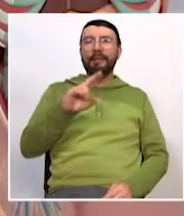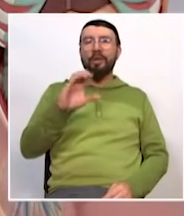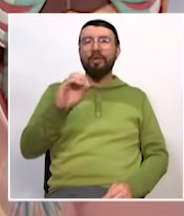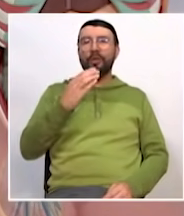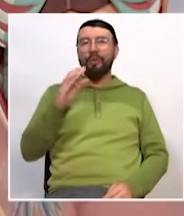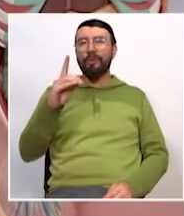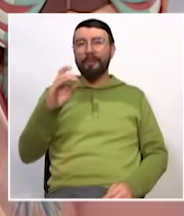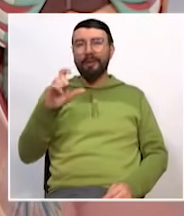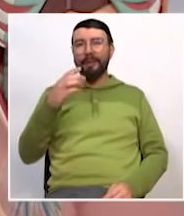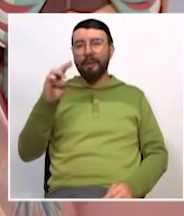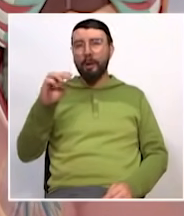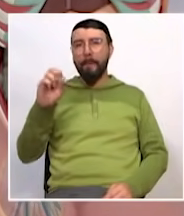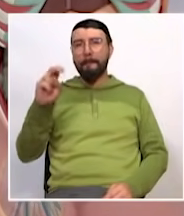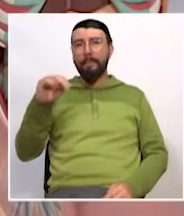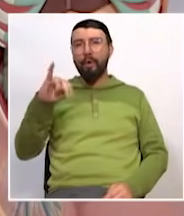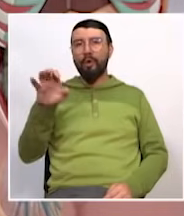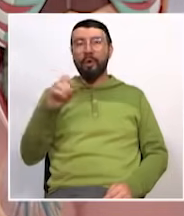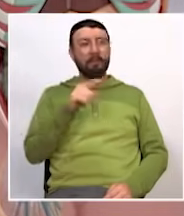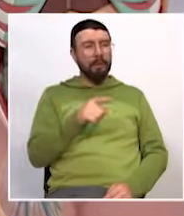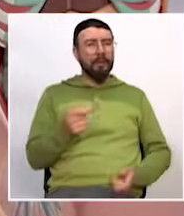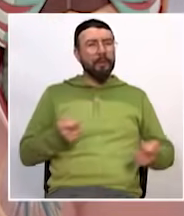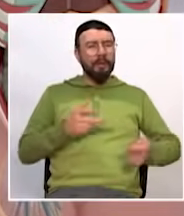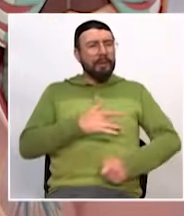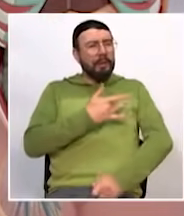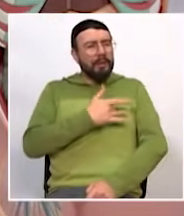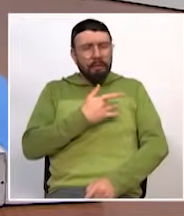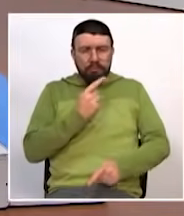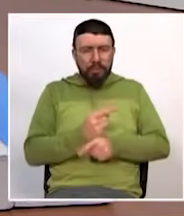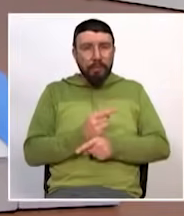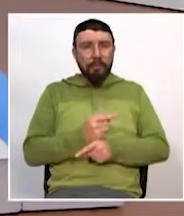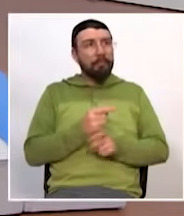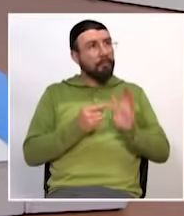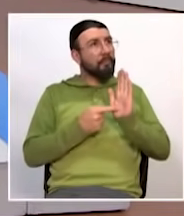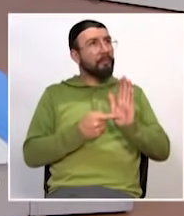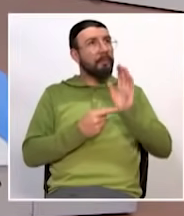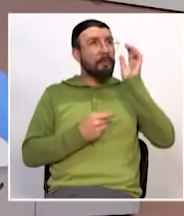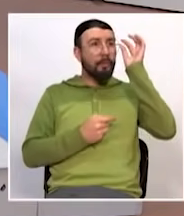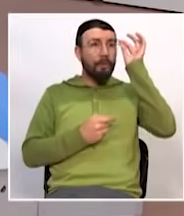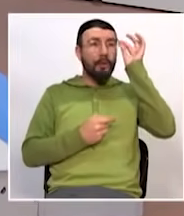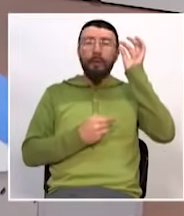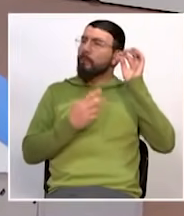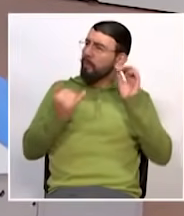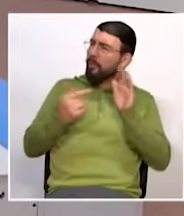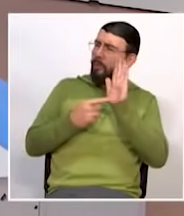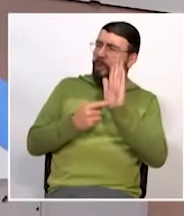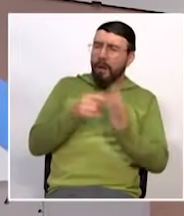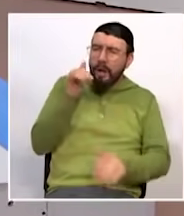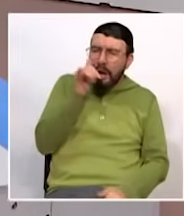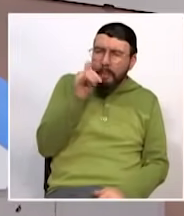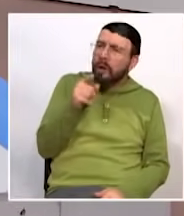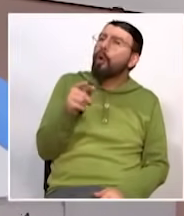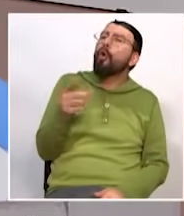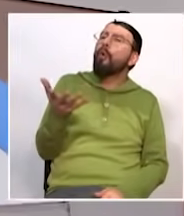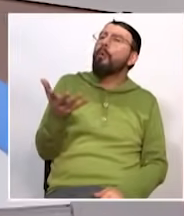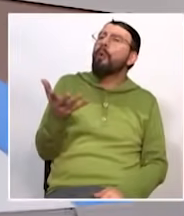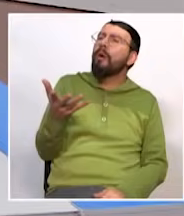esos pensamientos o esas sensaciones que las incómoda ver quisiera que pronto con una cámara y usted haga la